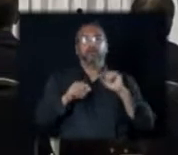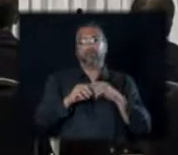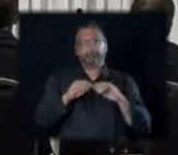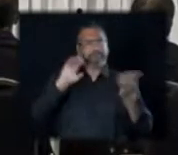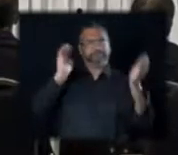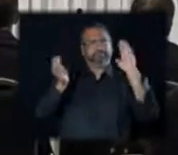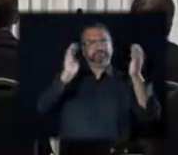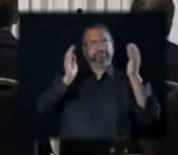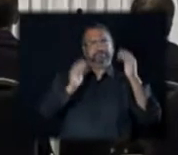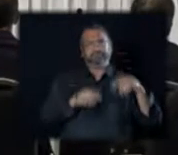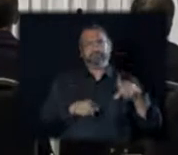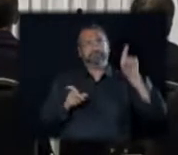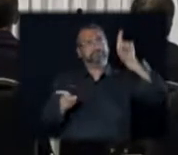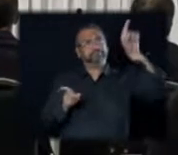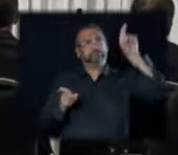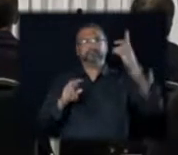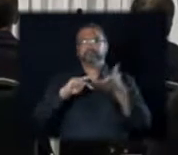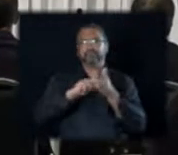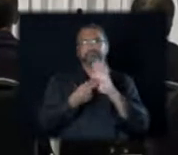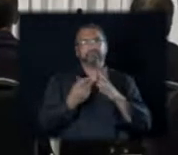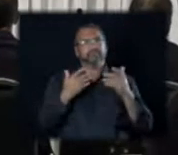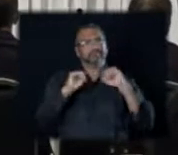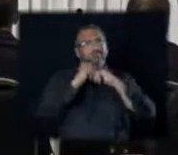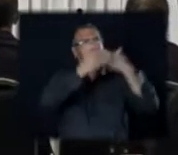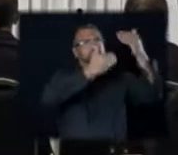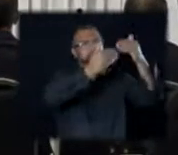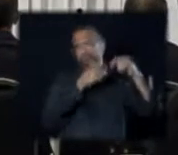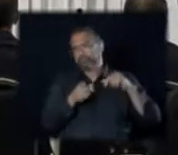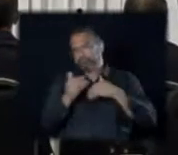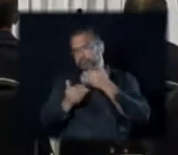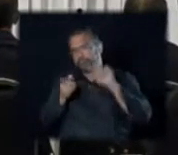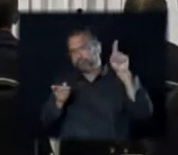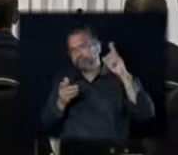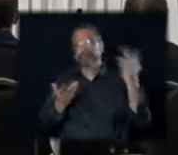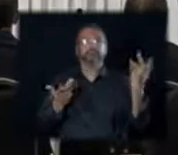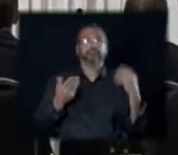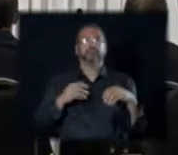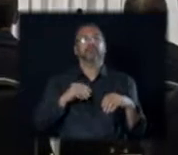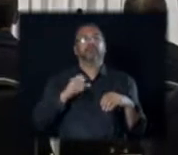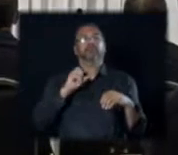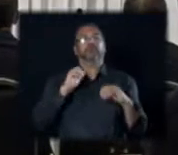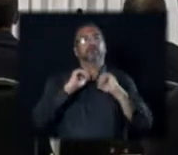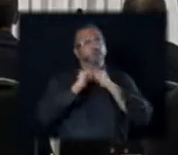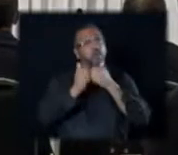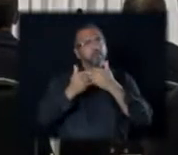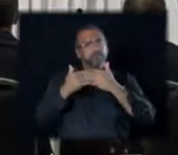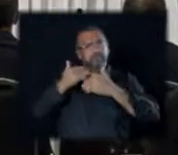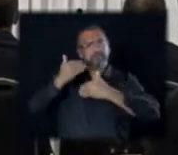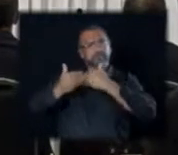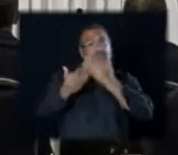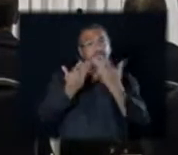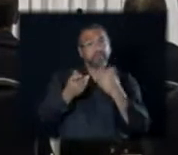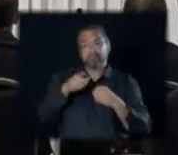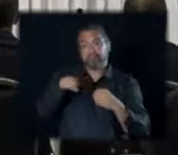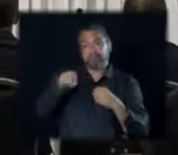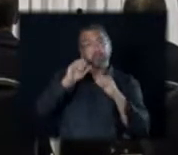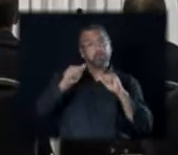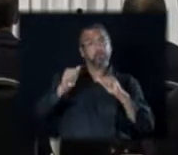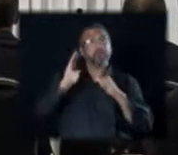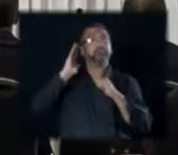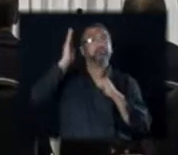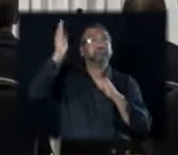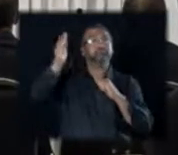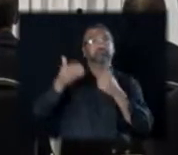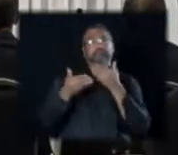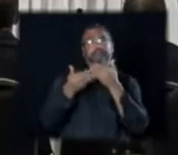comparándolo con jurisdicciones en el norte, digamos, comparándonos con ellos para que en el futuro este proceso se haga más fácil